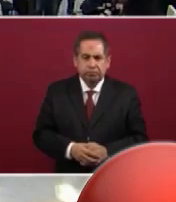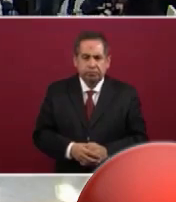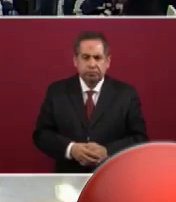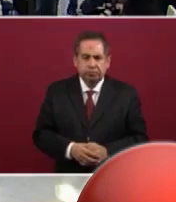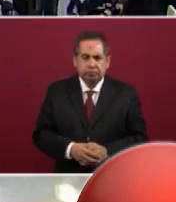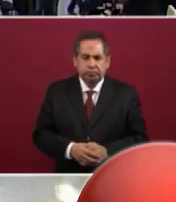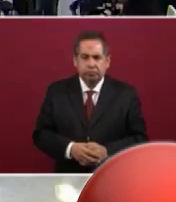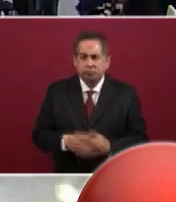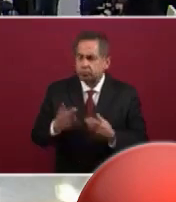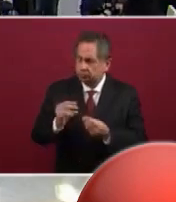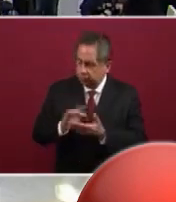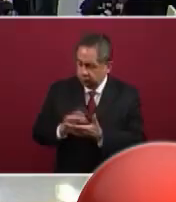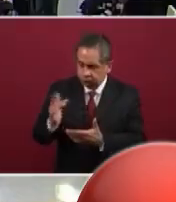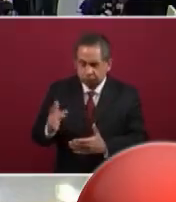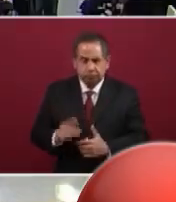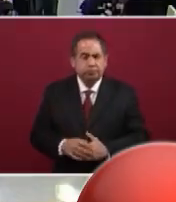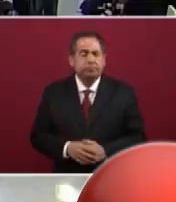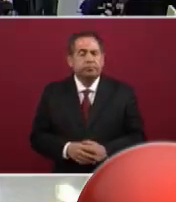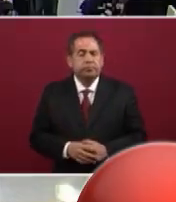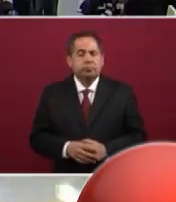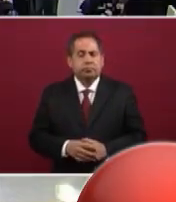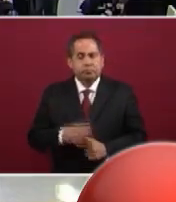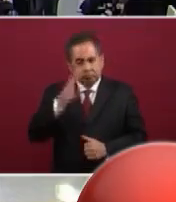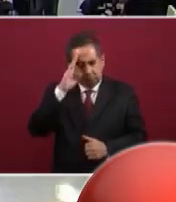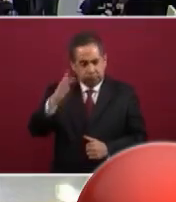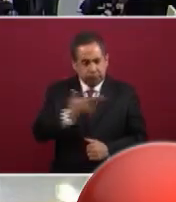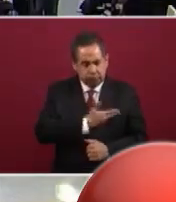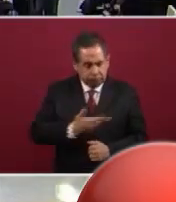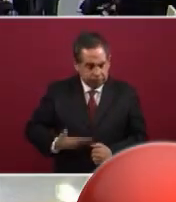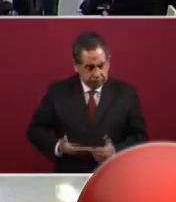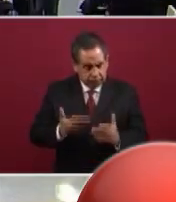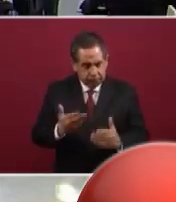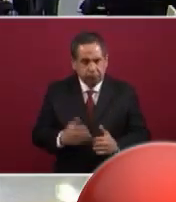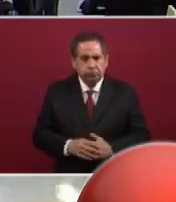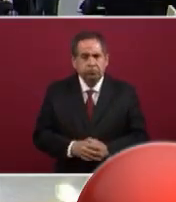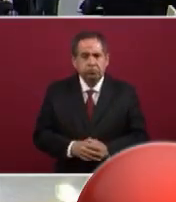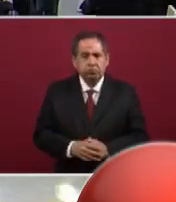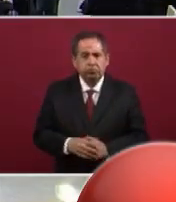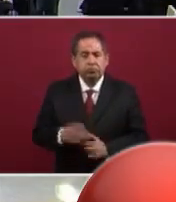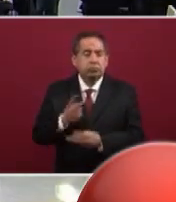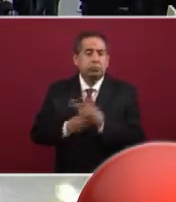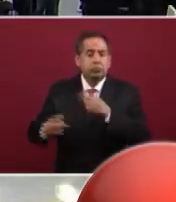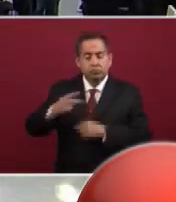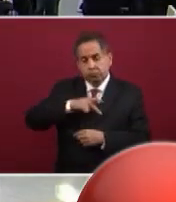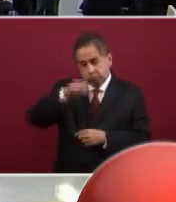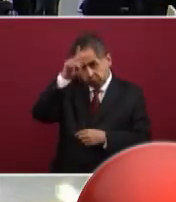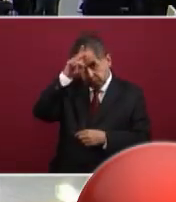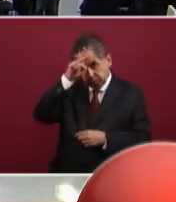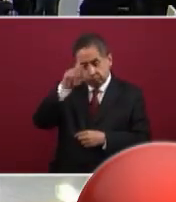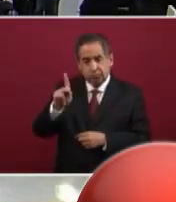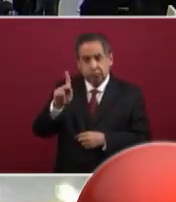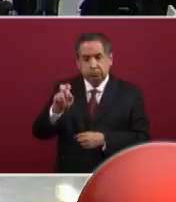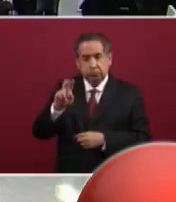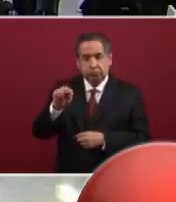Bueno, muchas gracias. Señor presidente, vengo desde Perú